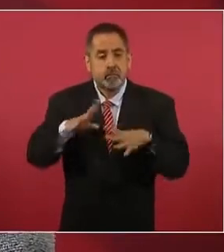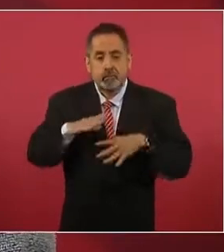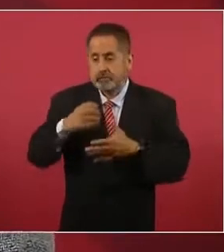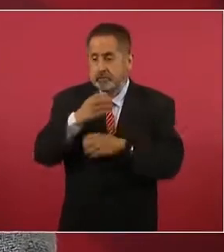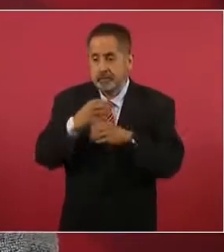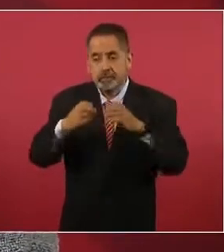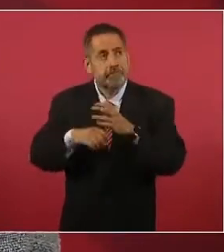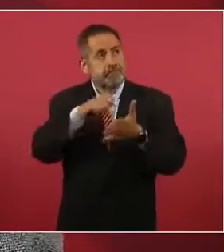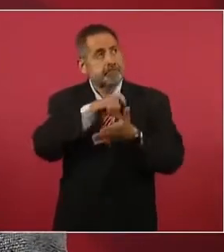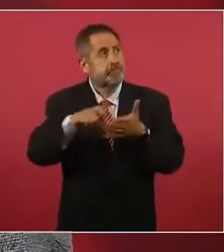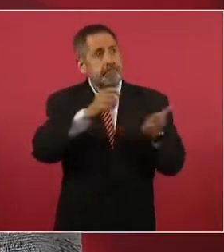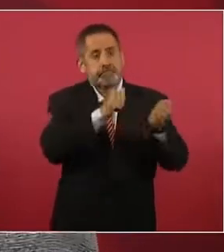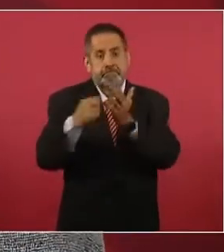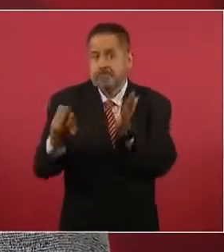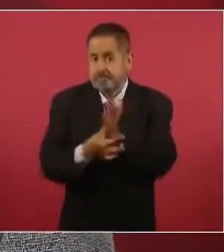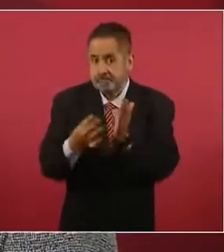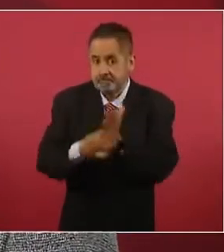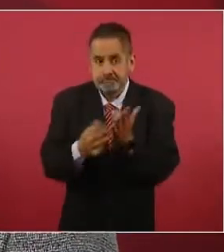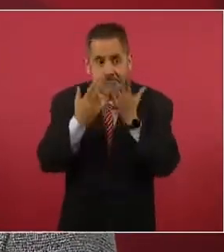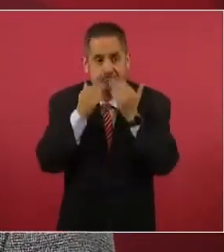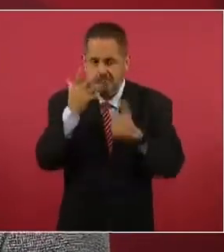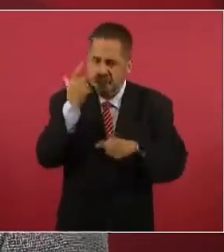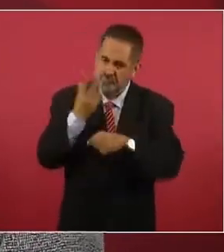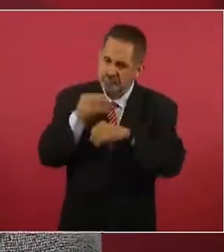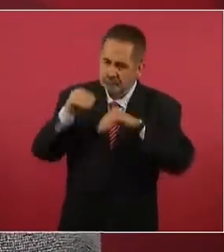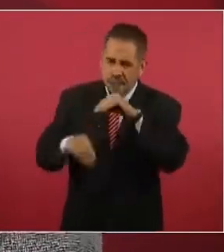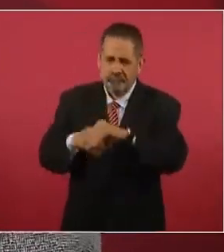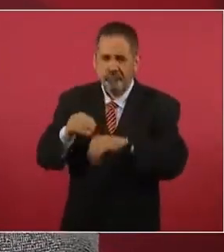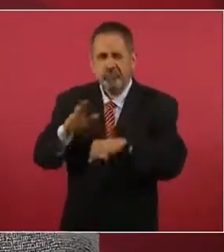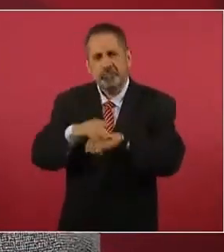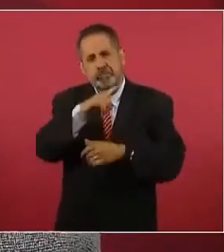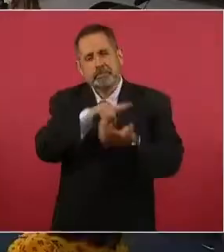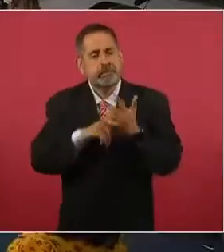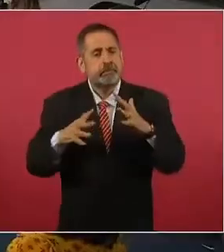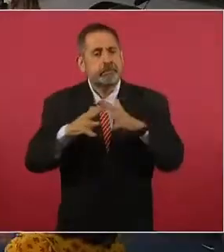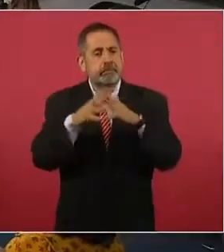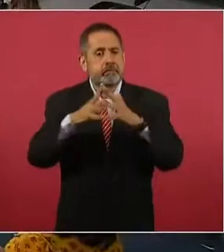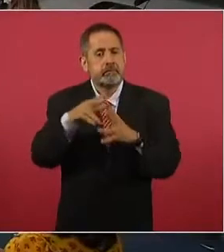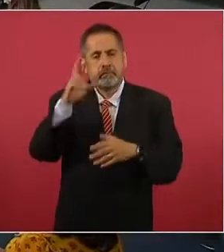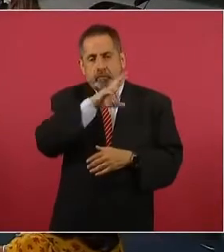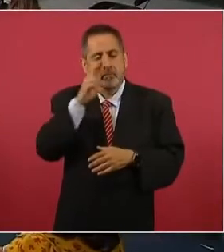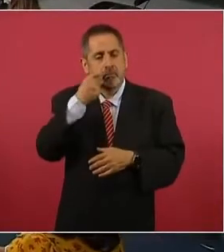accesorios de acero por la guerra de Rusia y Ucrania.